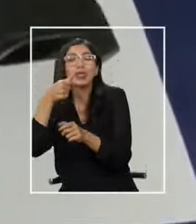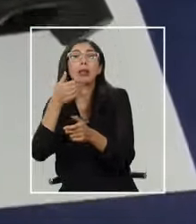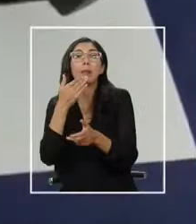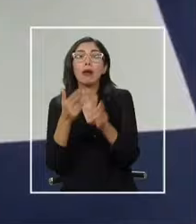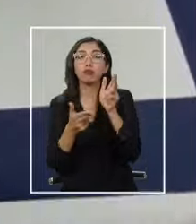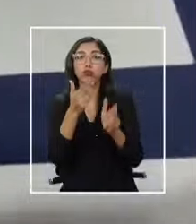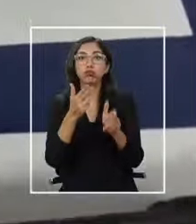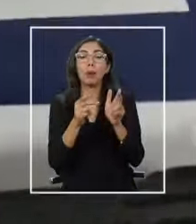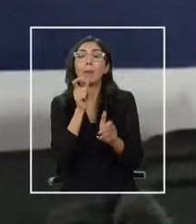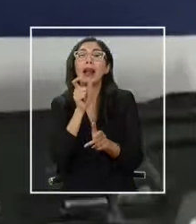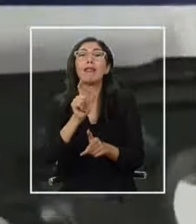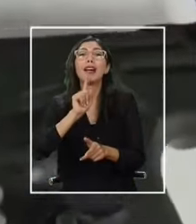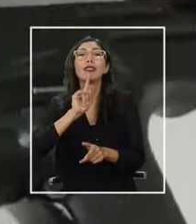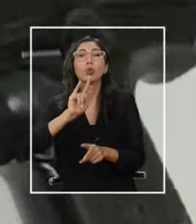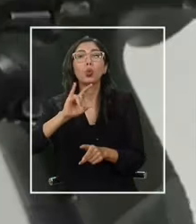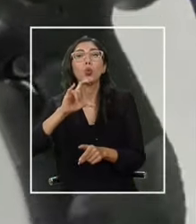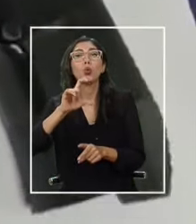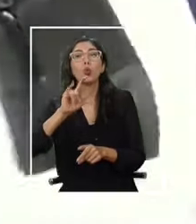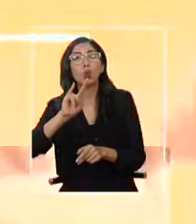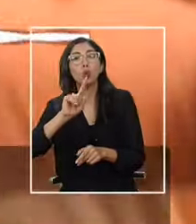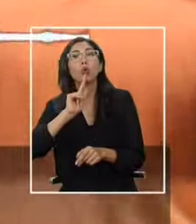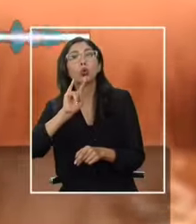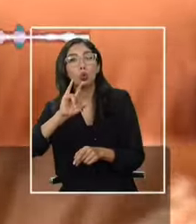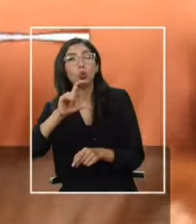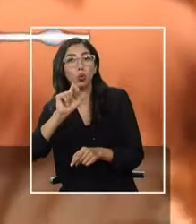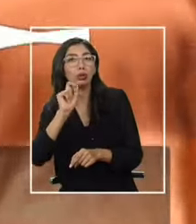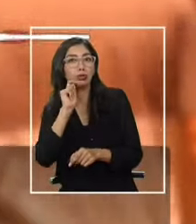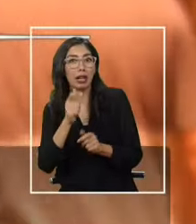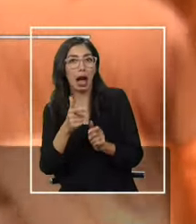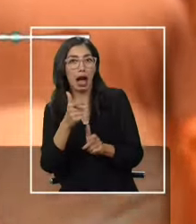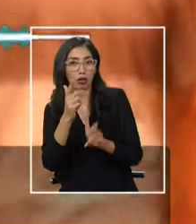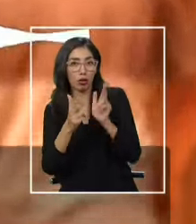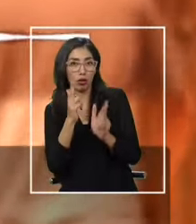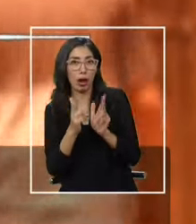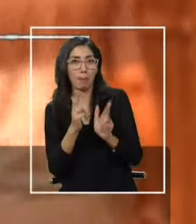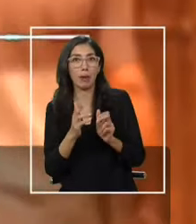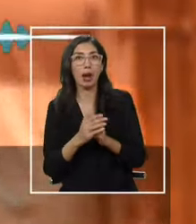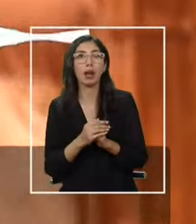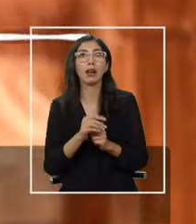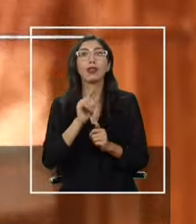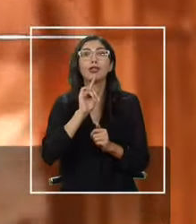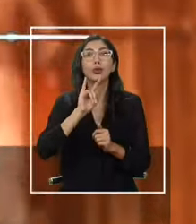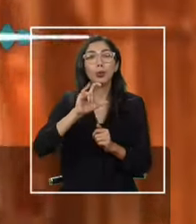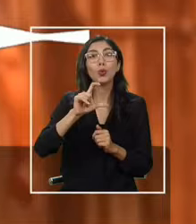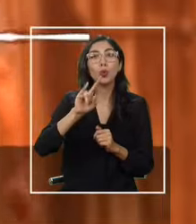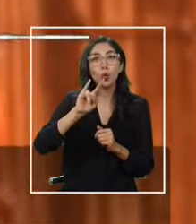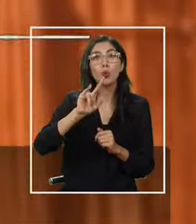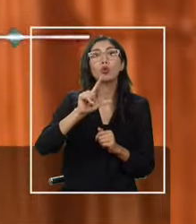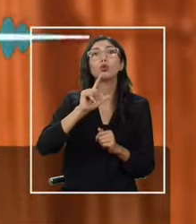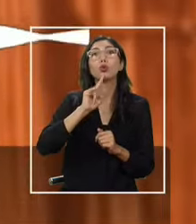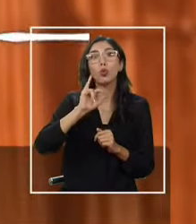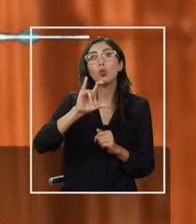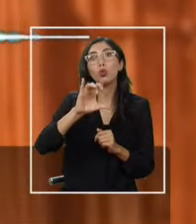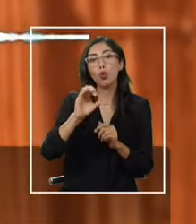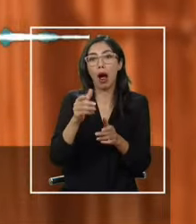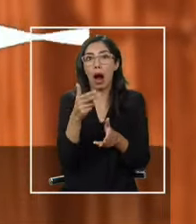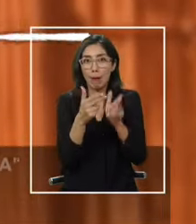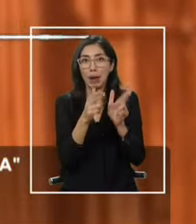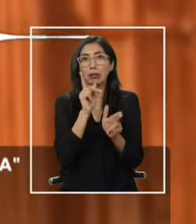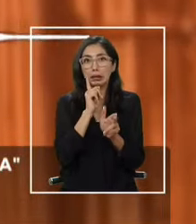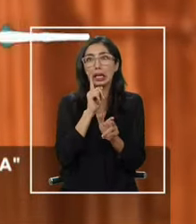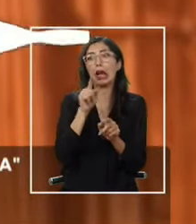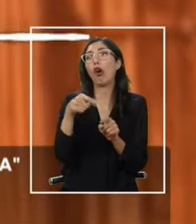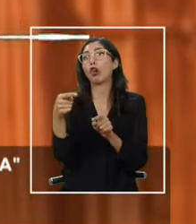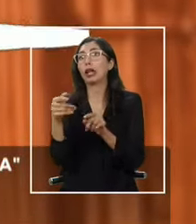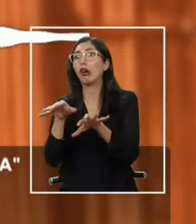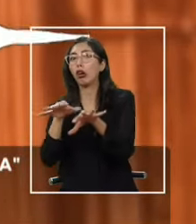armas, según los investigadores. Ponga atención. Hay una que tiene los tucutucu y las otras son otras cosas, que son las pelotas.